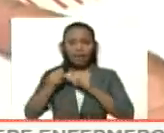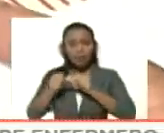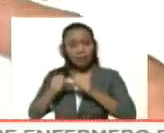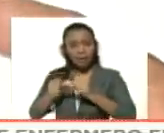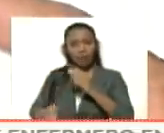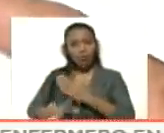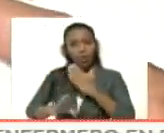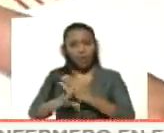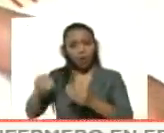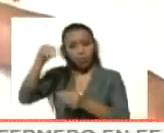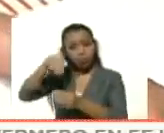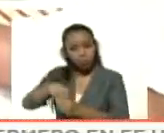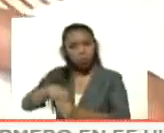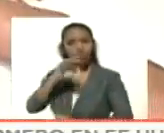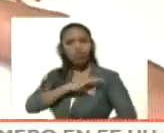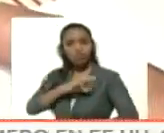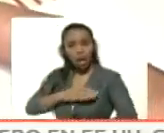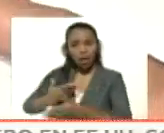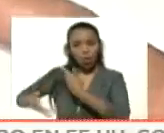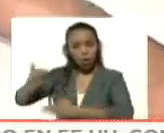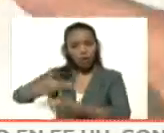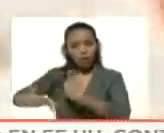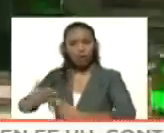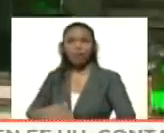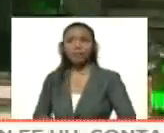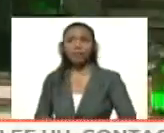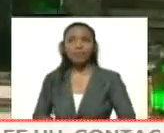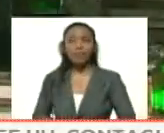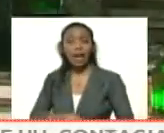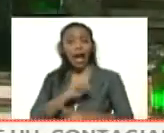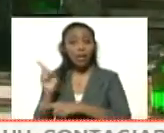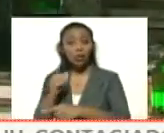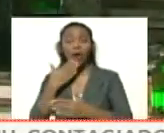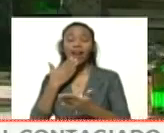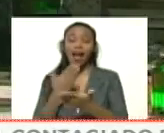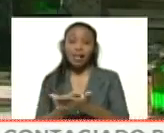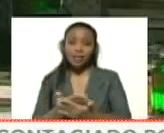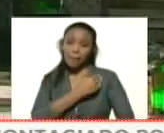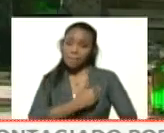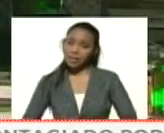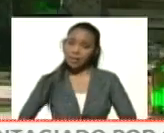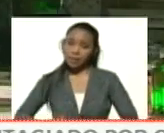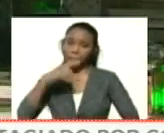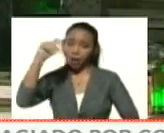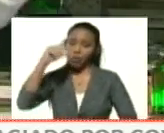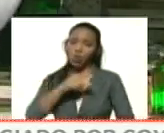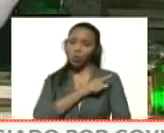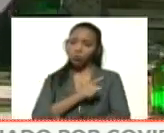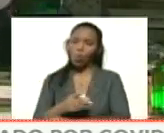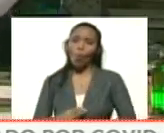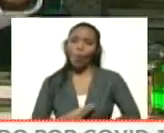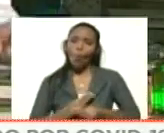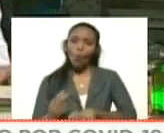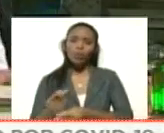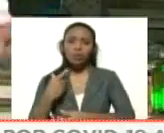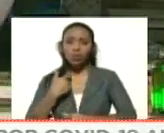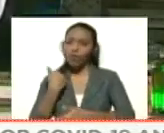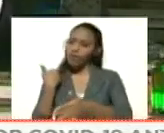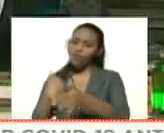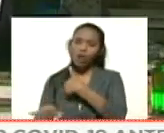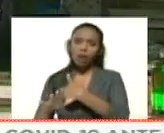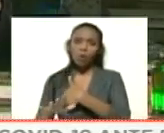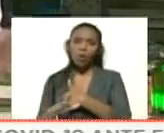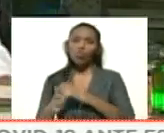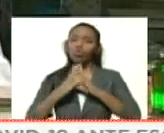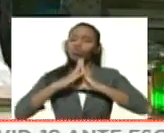la cuarentena social y colectiva. Esto es gracias a que el presidente Maduro dio la orden de que nos fuéramos